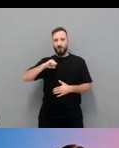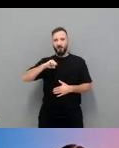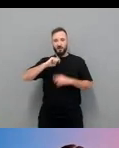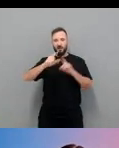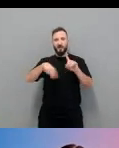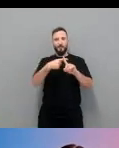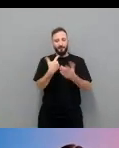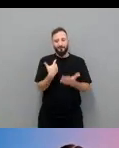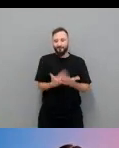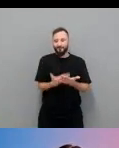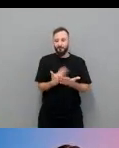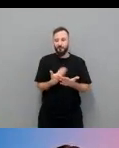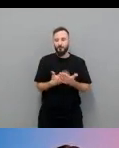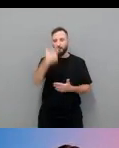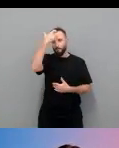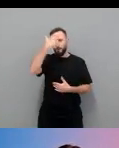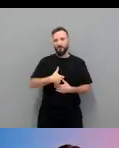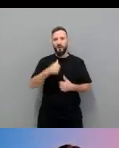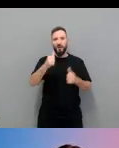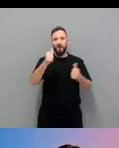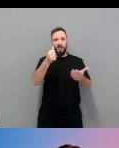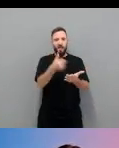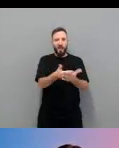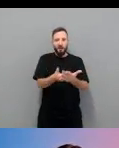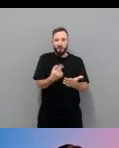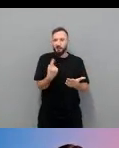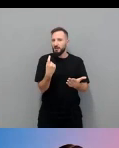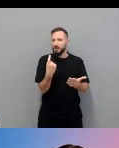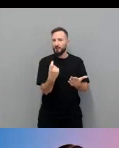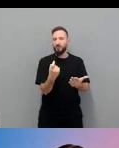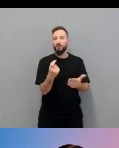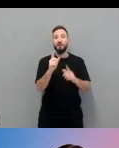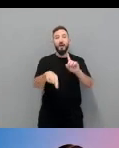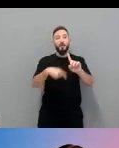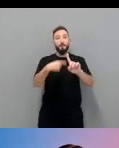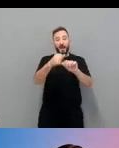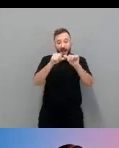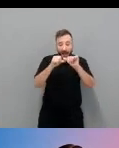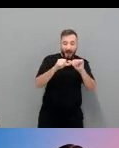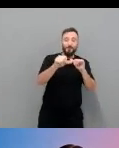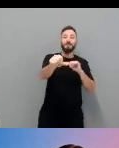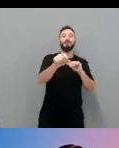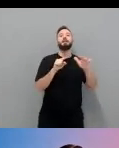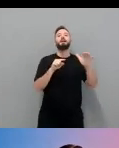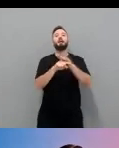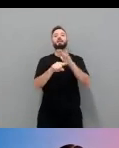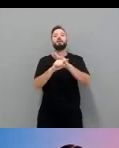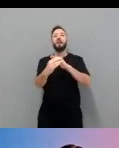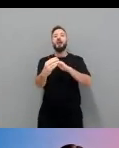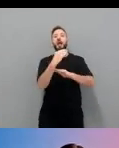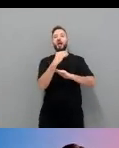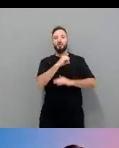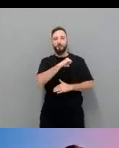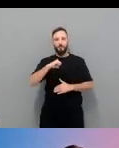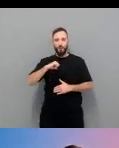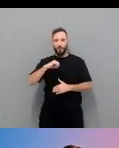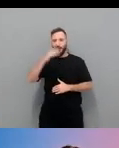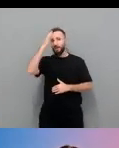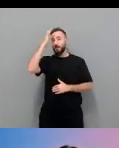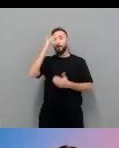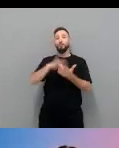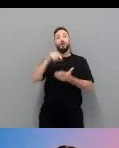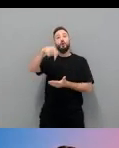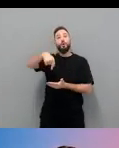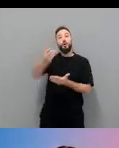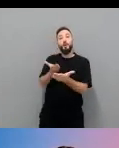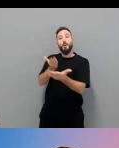esta certificación para que puedan gestionar sus propias ayudas. Pensad en que hoy en día pedir una cita